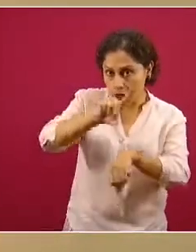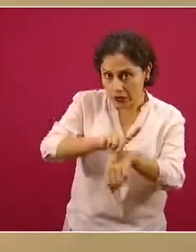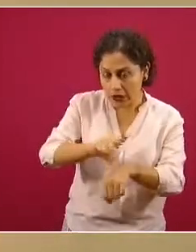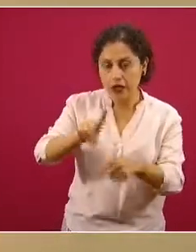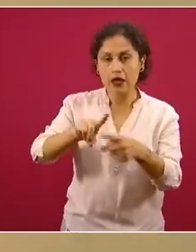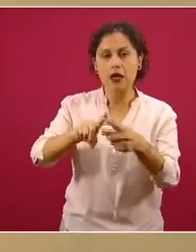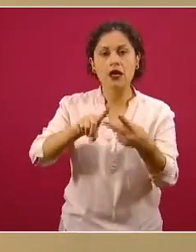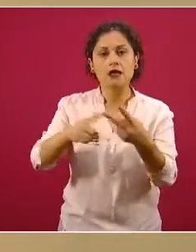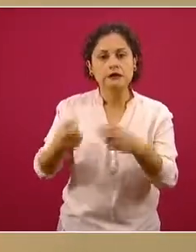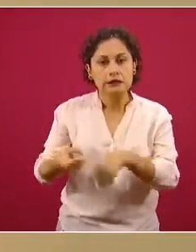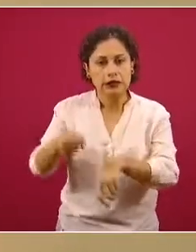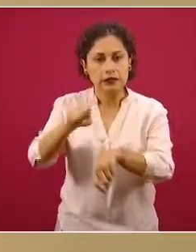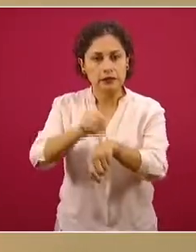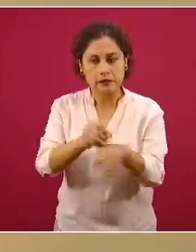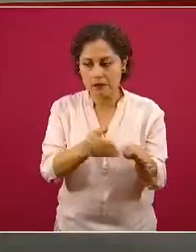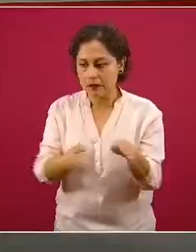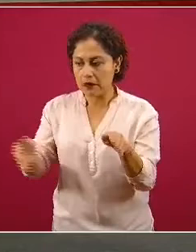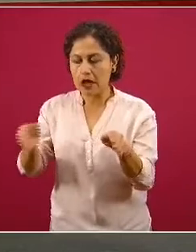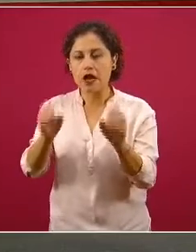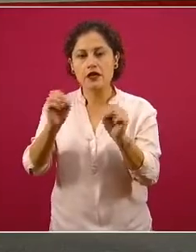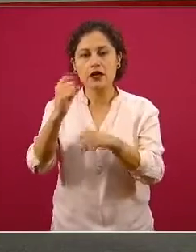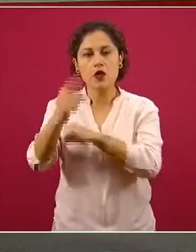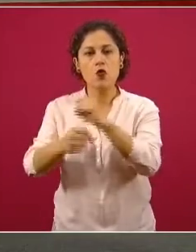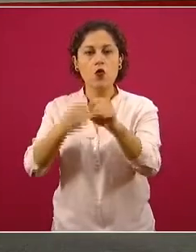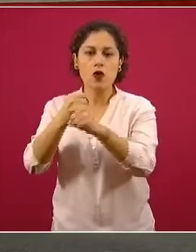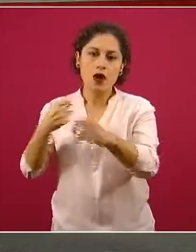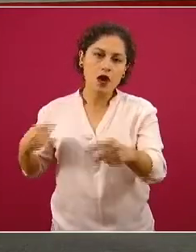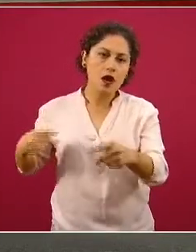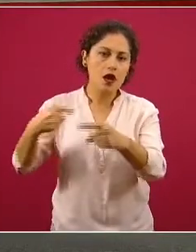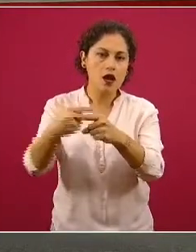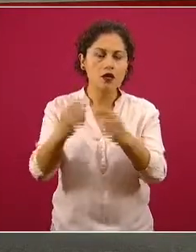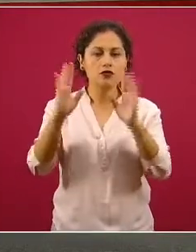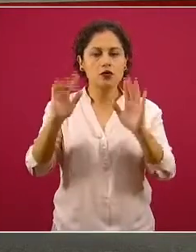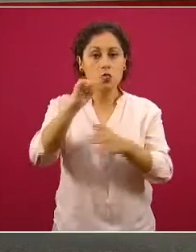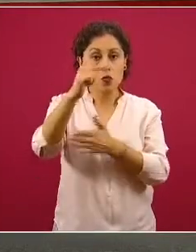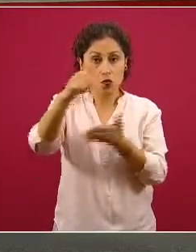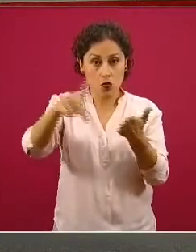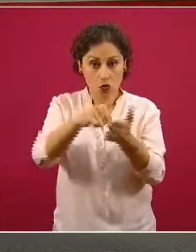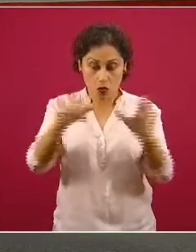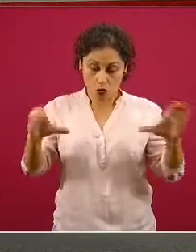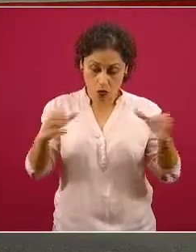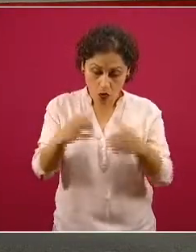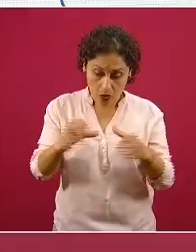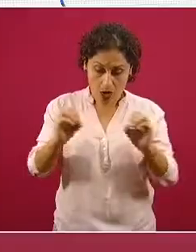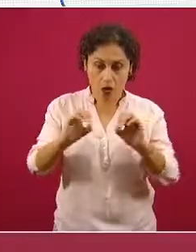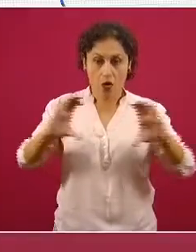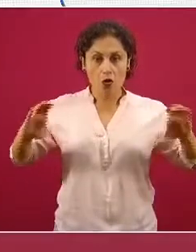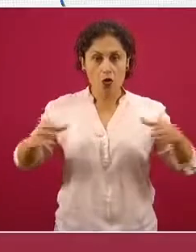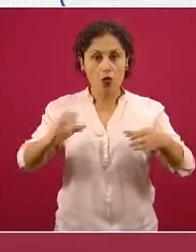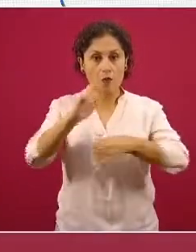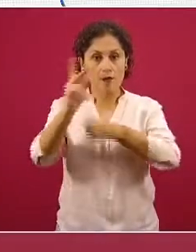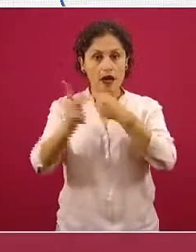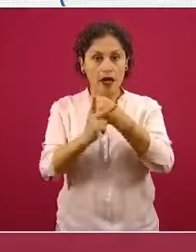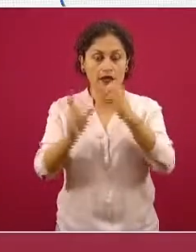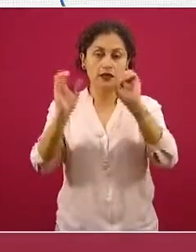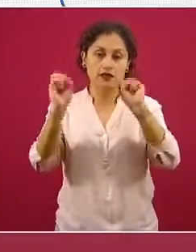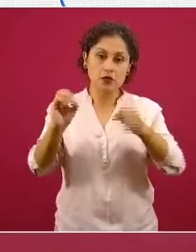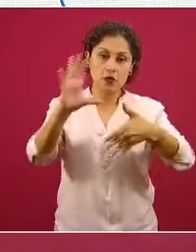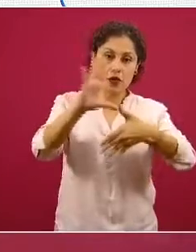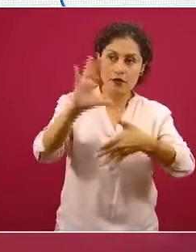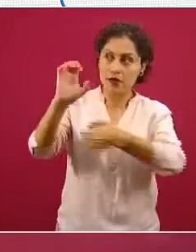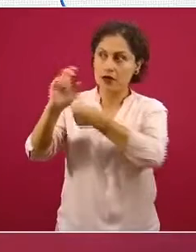casos del año. En una entidad federativa, en una región, en un país, en un continente, en todo el